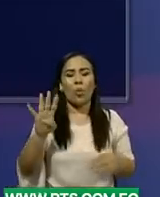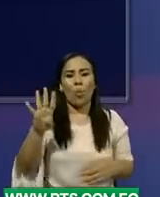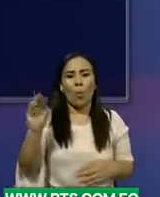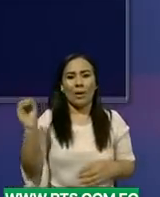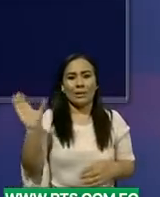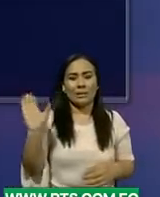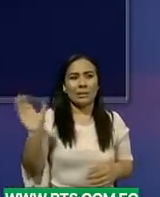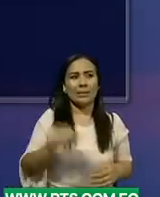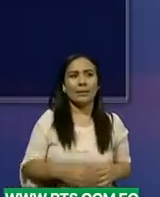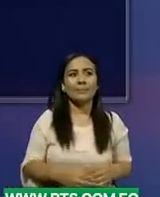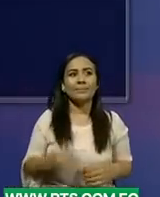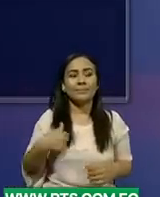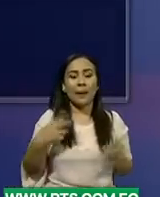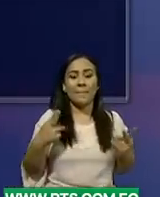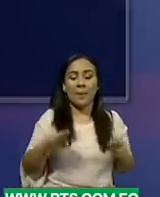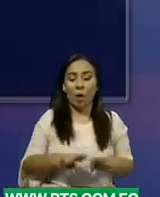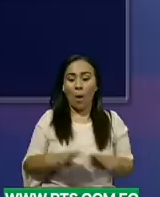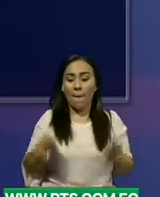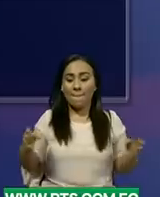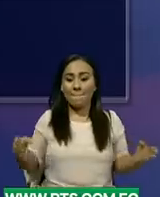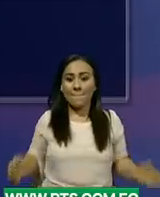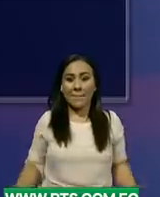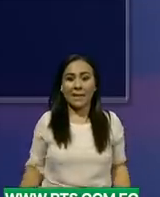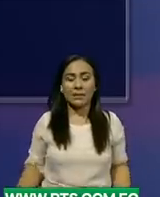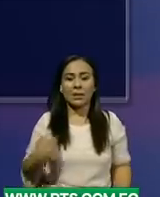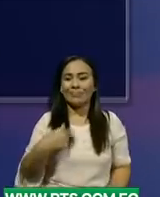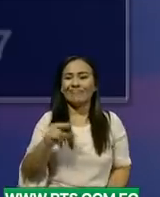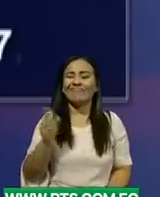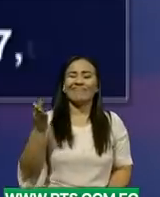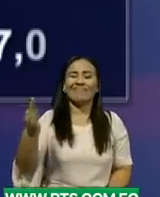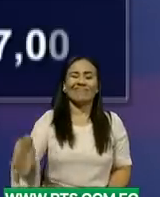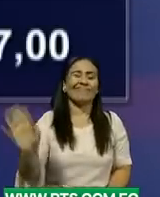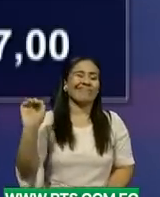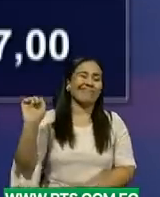$39.40, por ser miembro de junta receptora del voto y no presentarse,